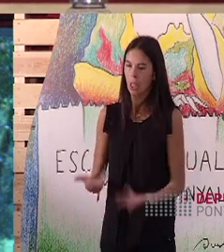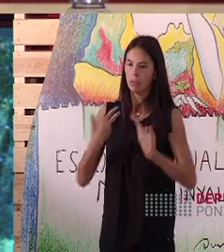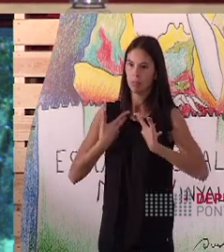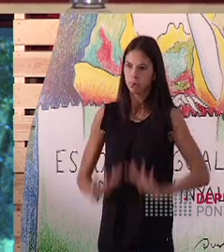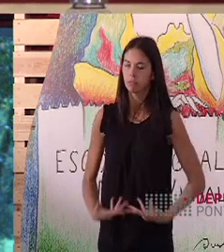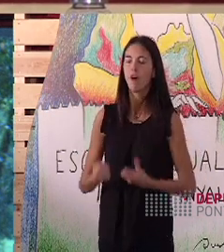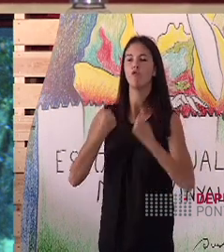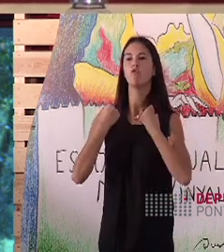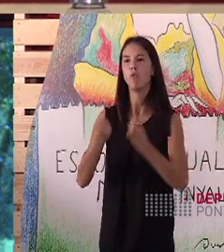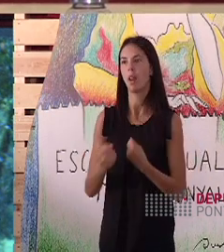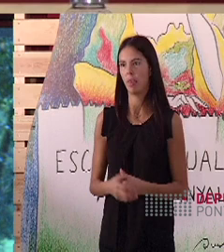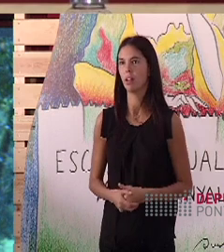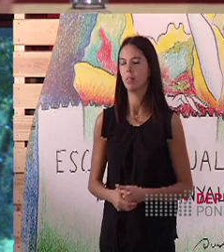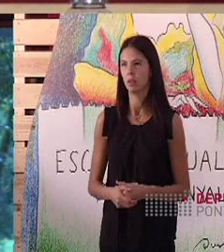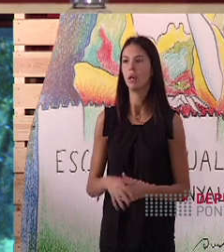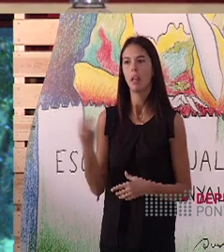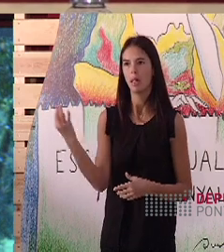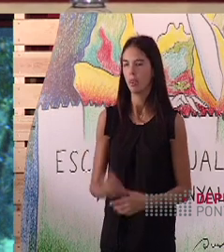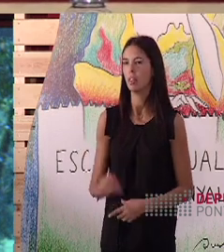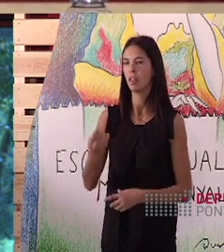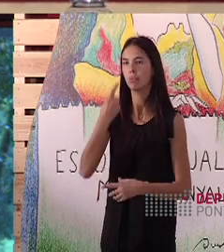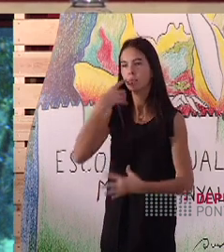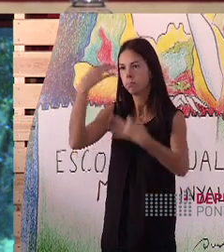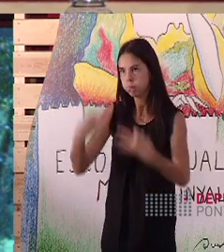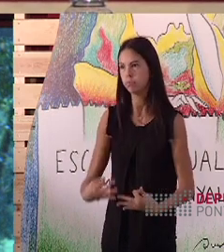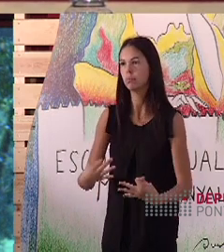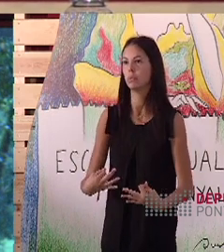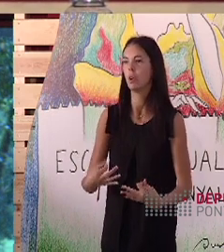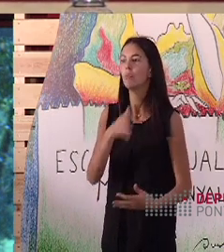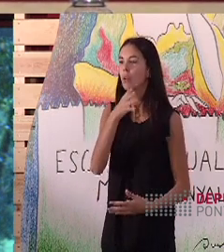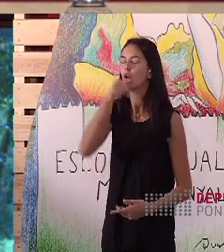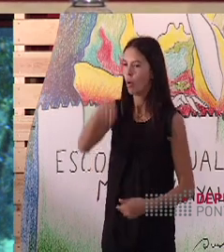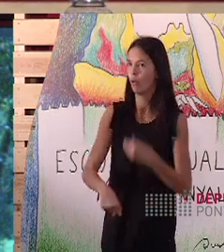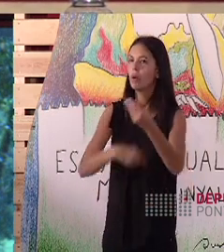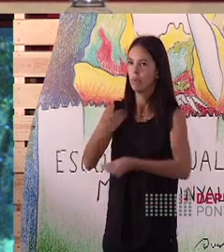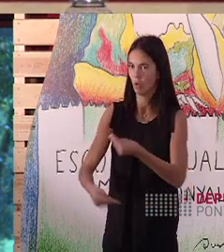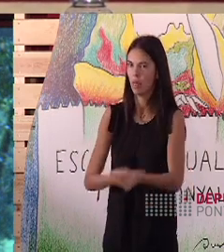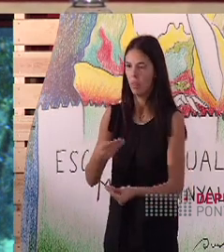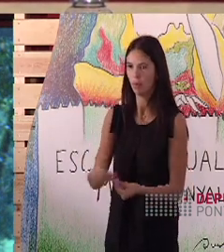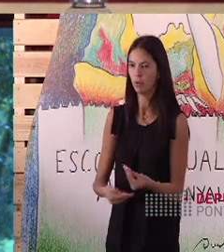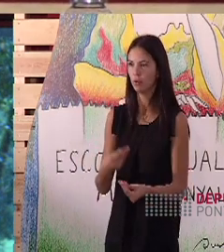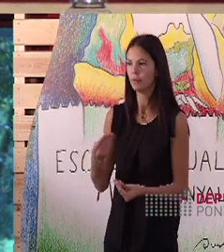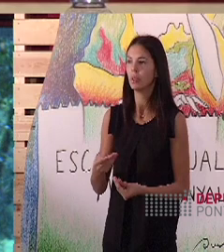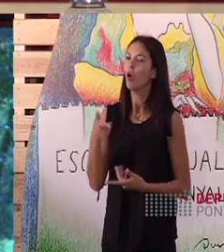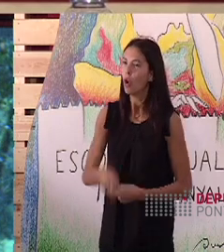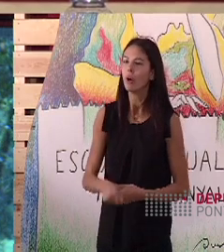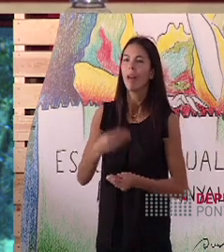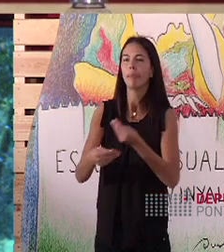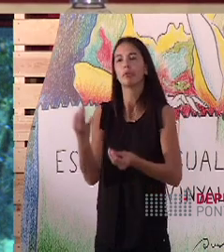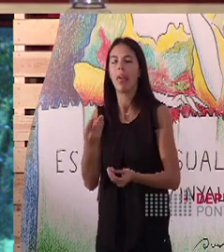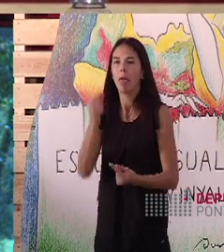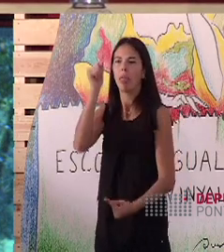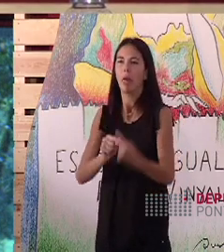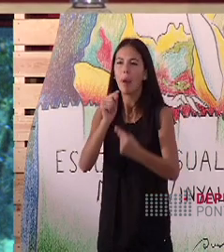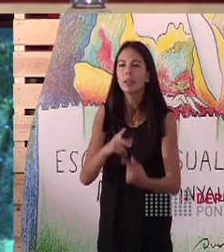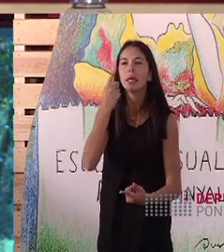forza e con rigurosidade. E isto é o que imos a facer hoxe. Imos a debatir,